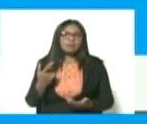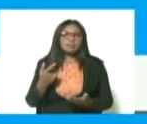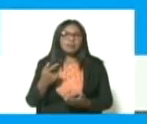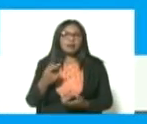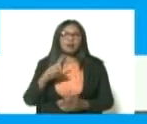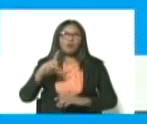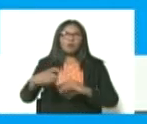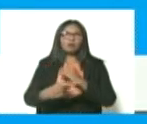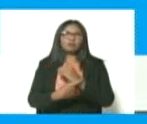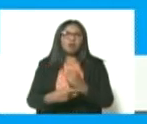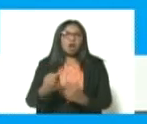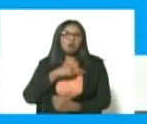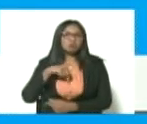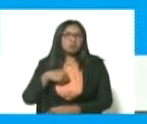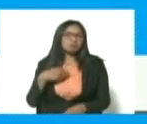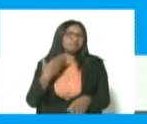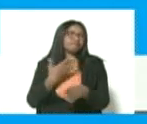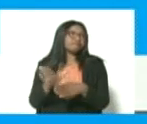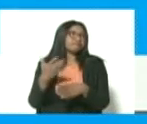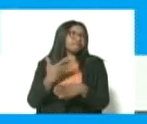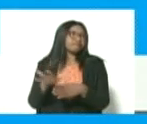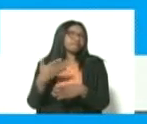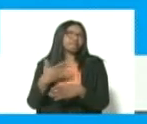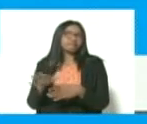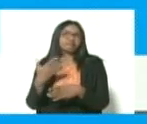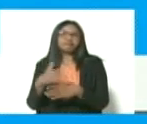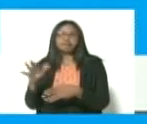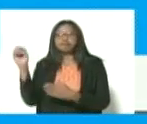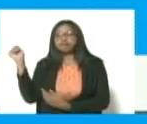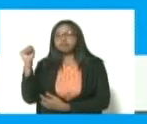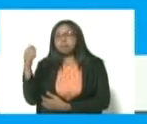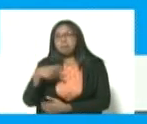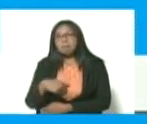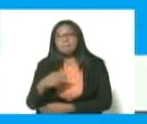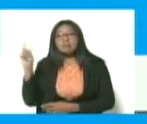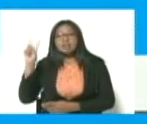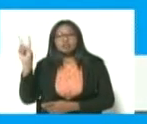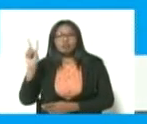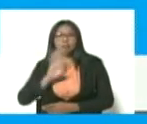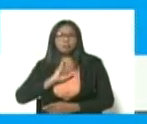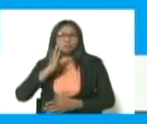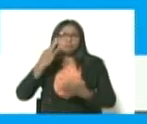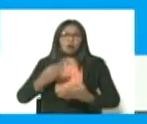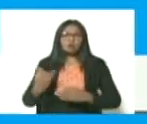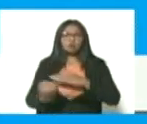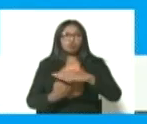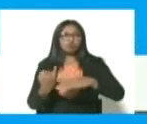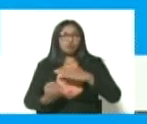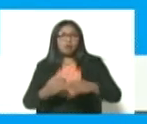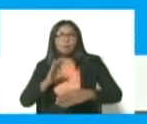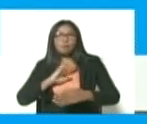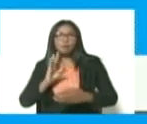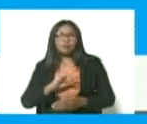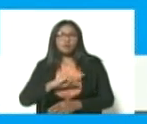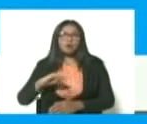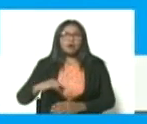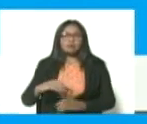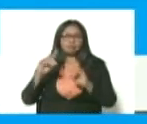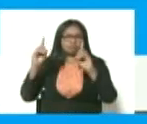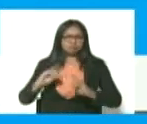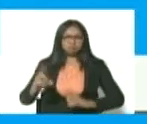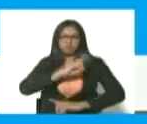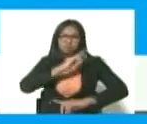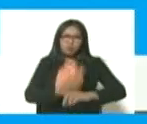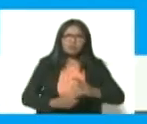De verdad que no nos importa. De verdad, verdadita. Venezuela es Venezuela. Sus instituciones son instituciones. Nuestra dignidad y nuestro